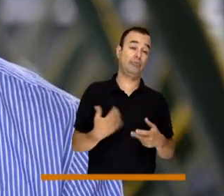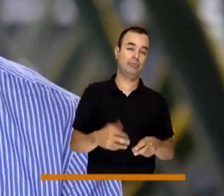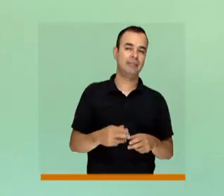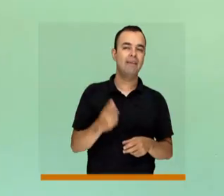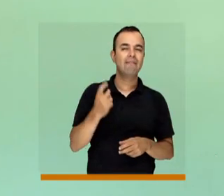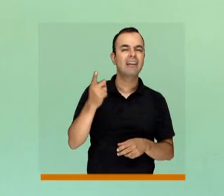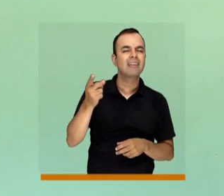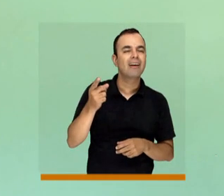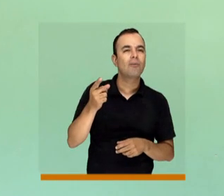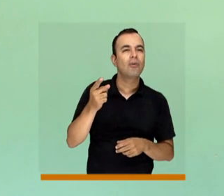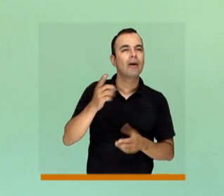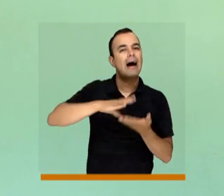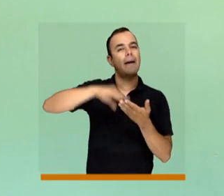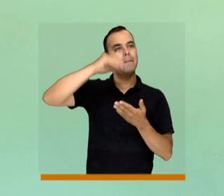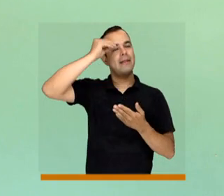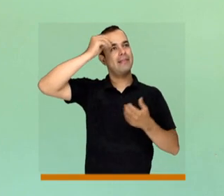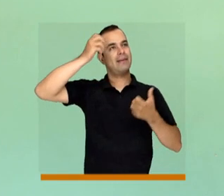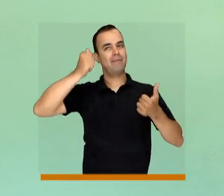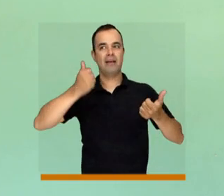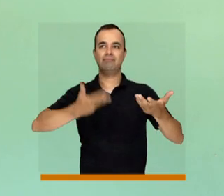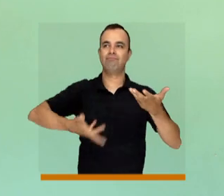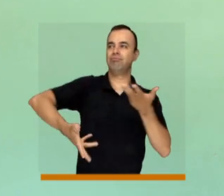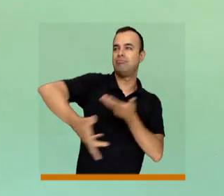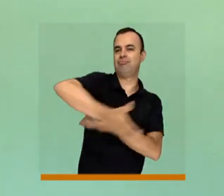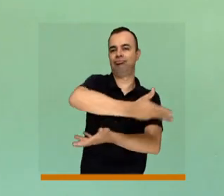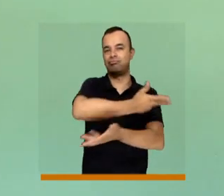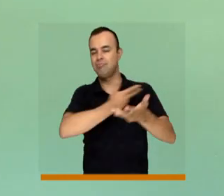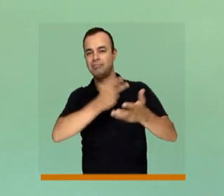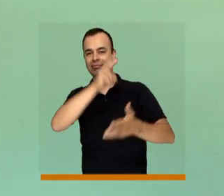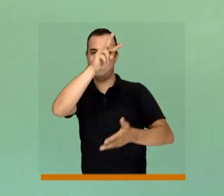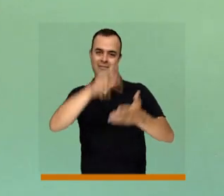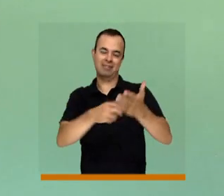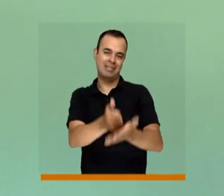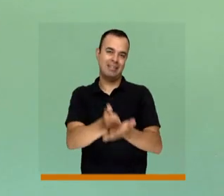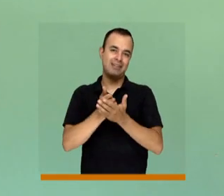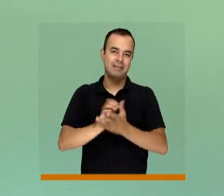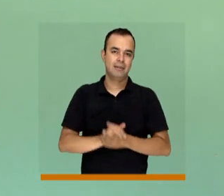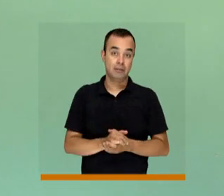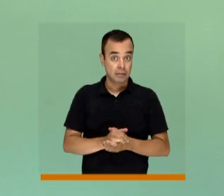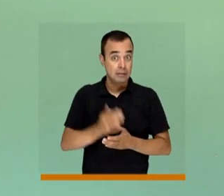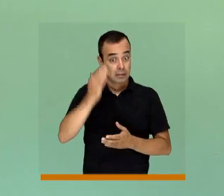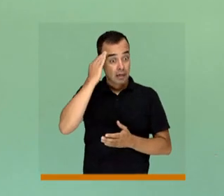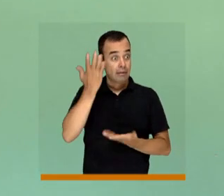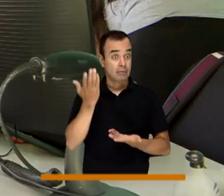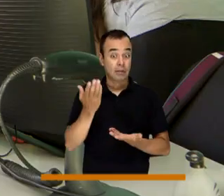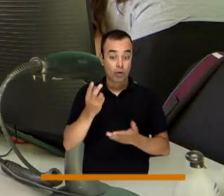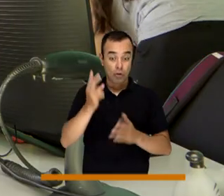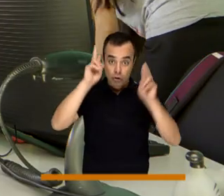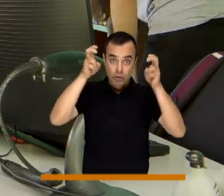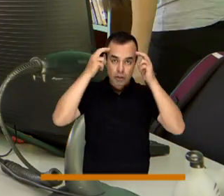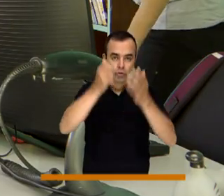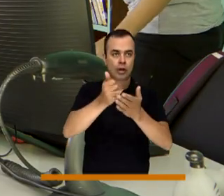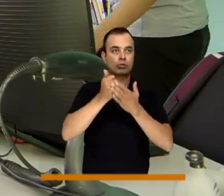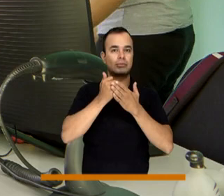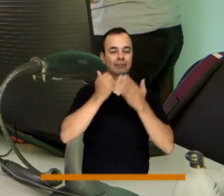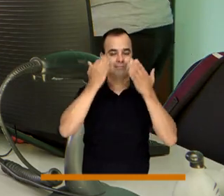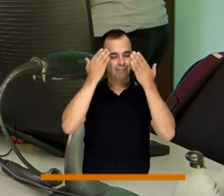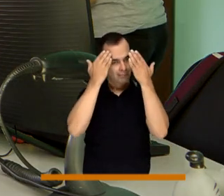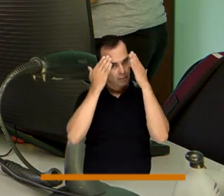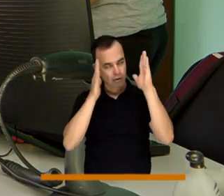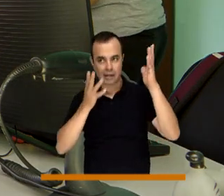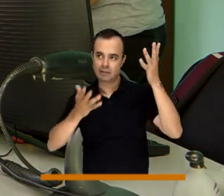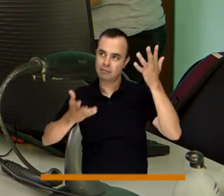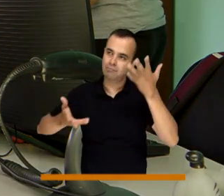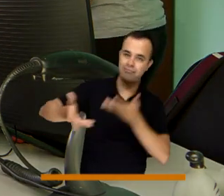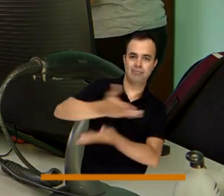funciones democráticas, además, porque hablamos de la biblioteca como una gran generadora de democracia, pueden empezar